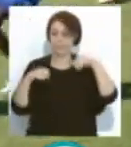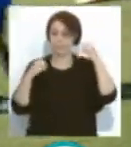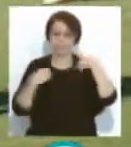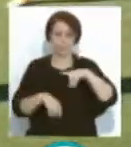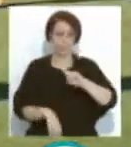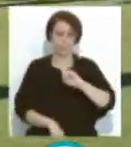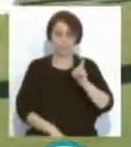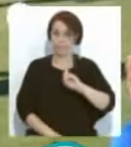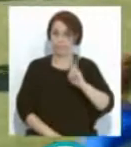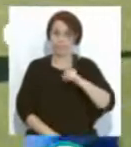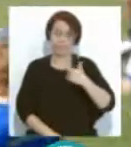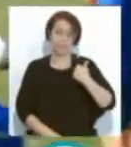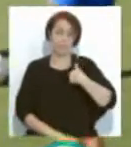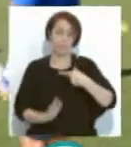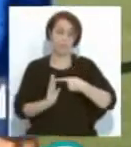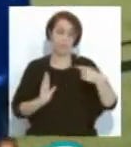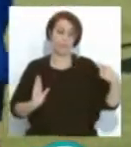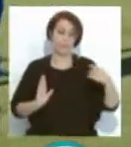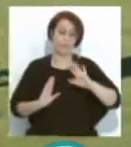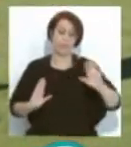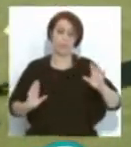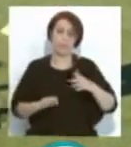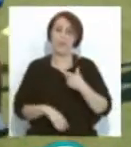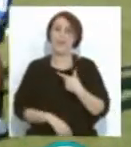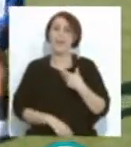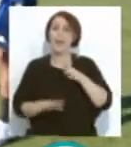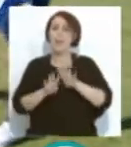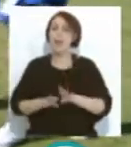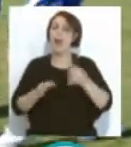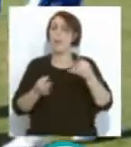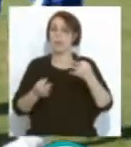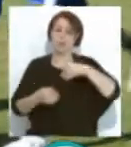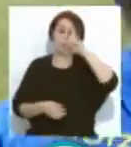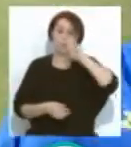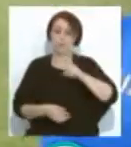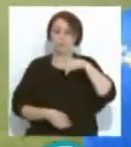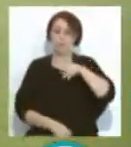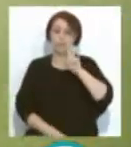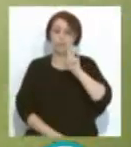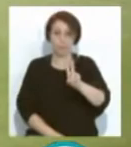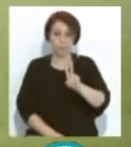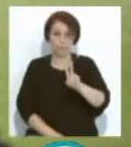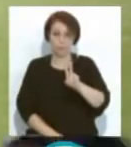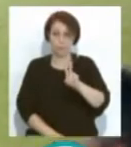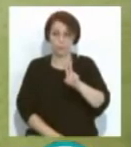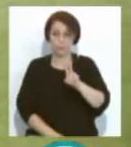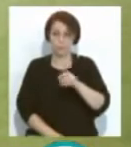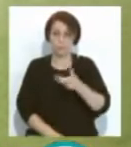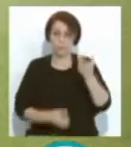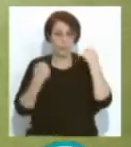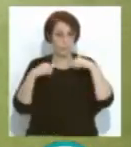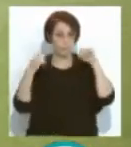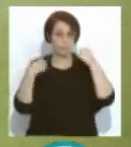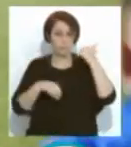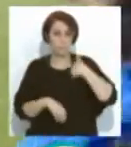que ya está descartado. No sabemos lo que va a pasar con Isa Carcelén, que ahí lo vemos, que ha entrenado